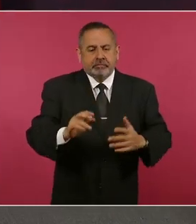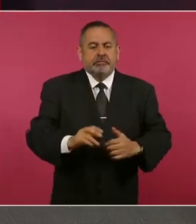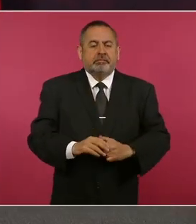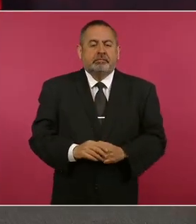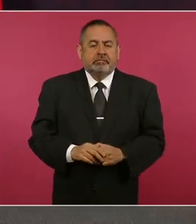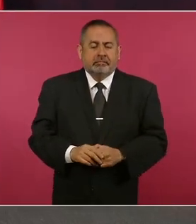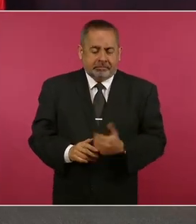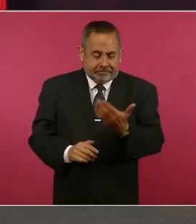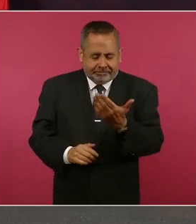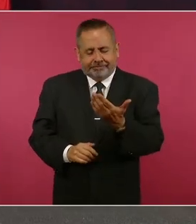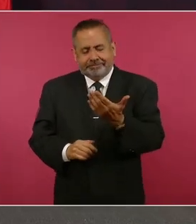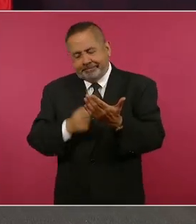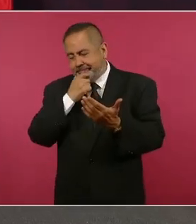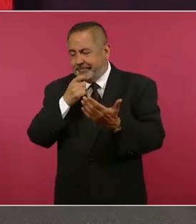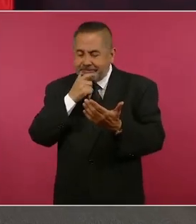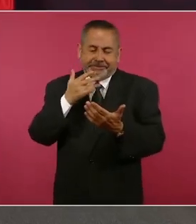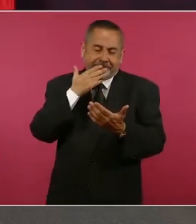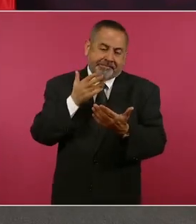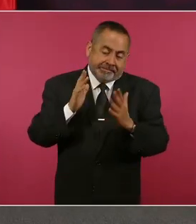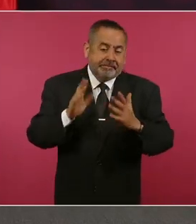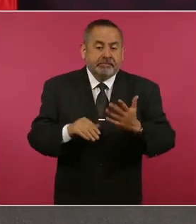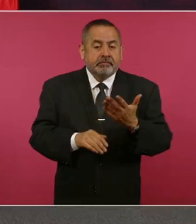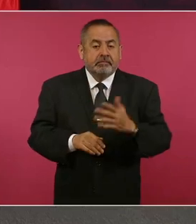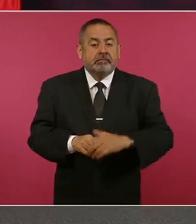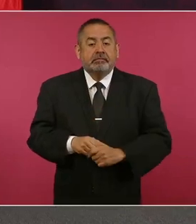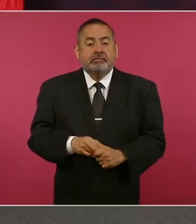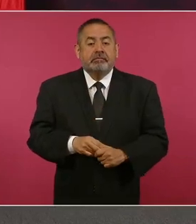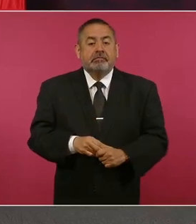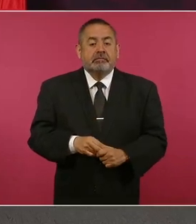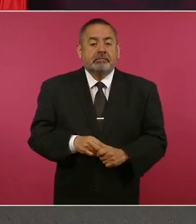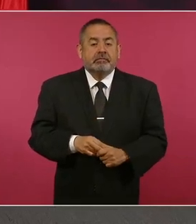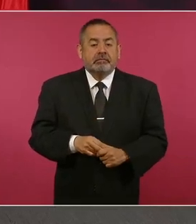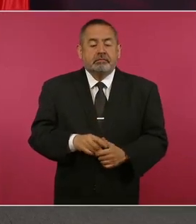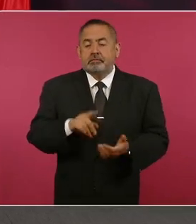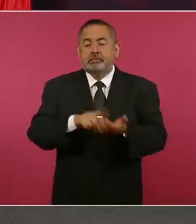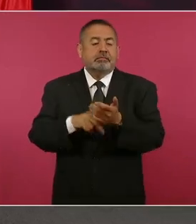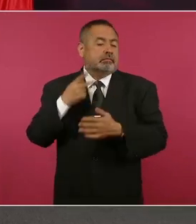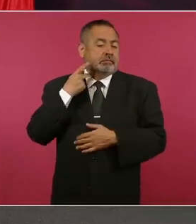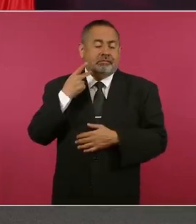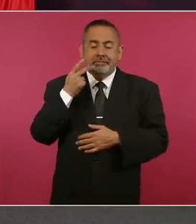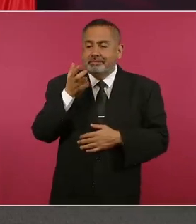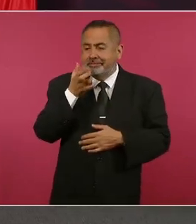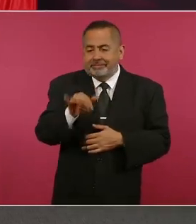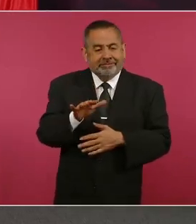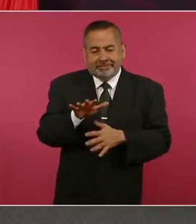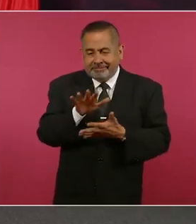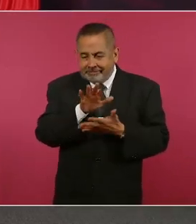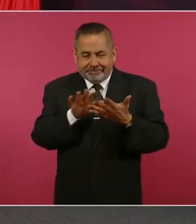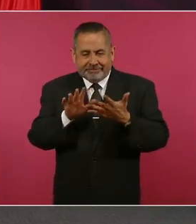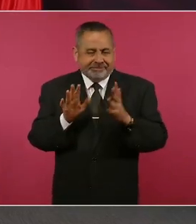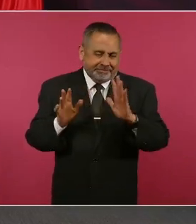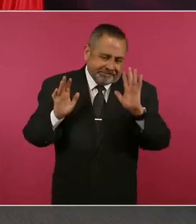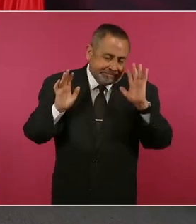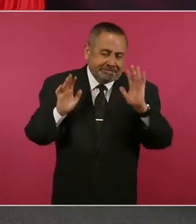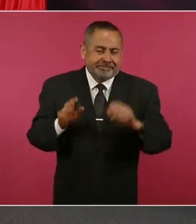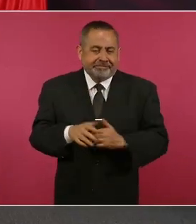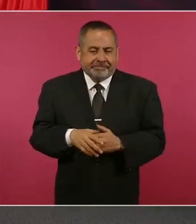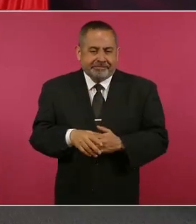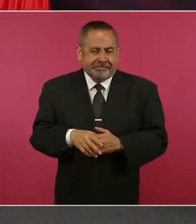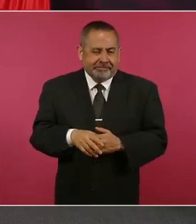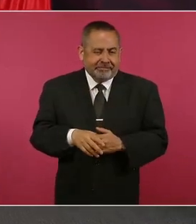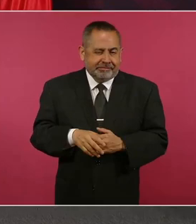me hacen reír. Y como la política es así, a veces, ¿no?